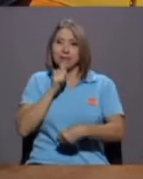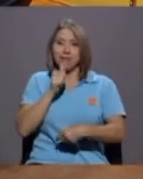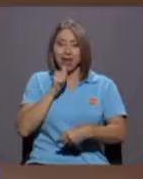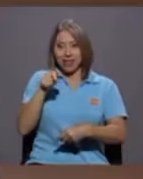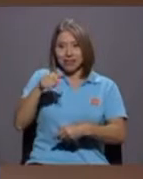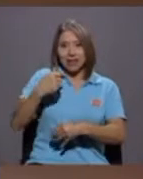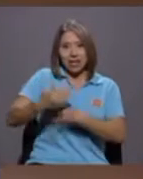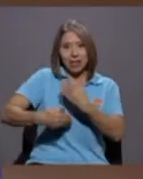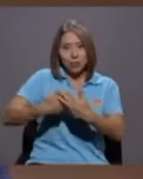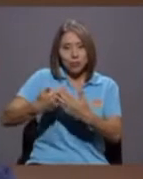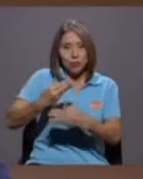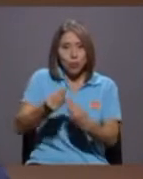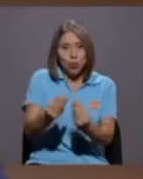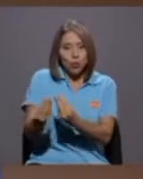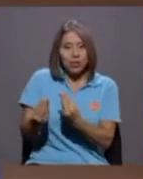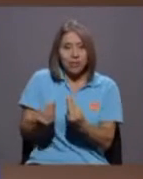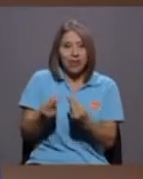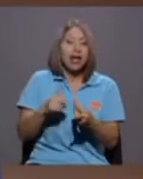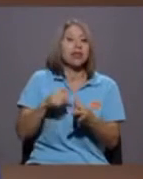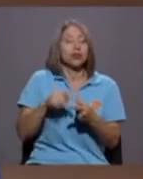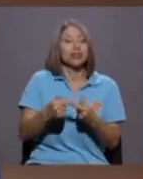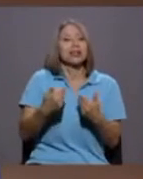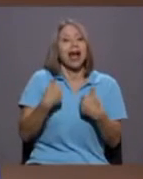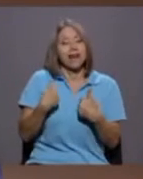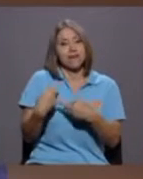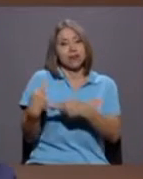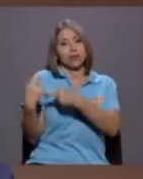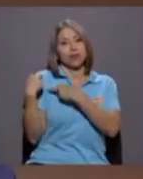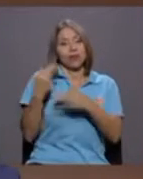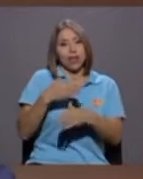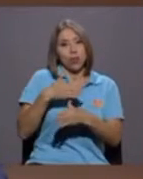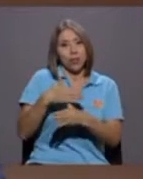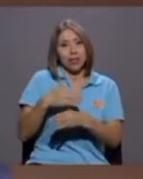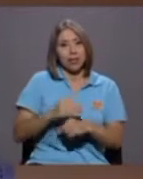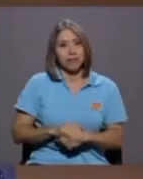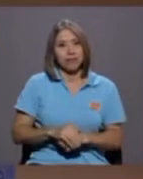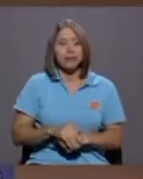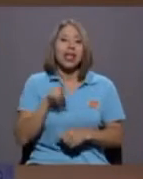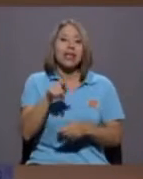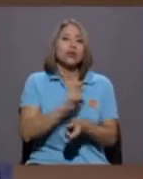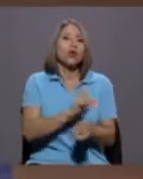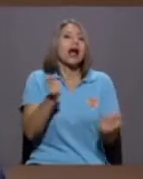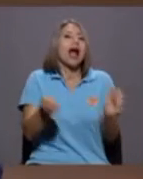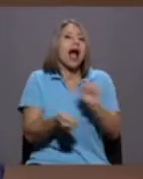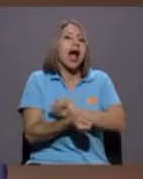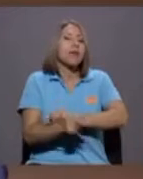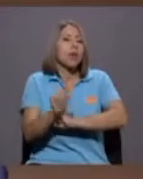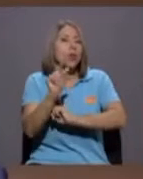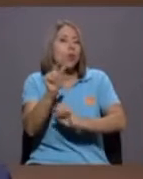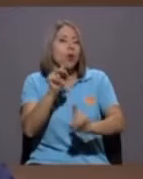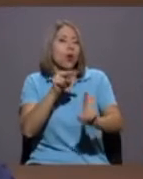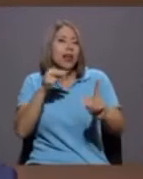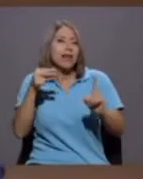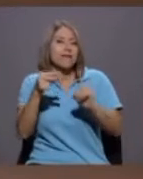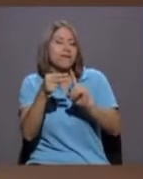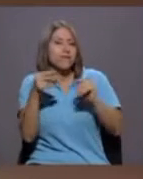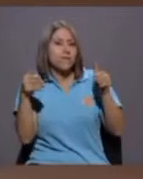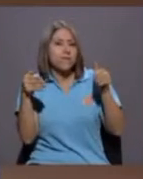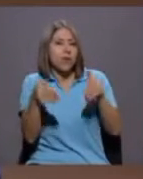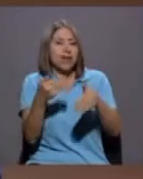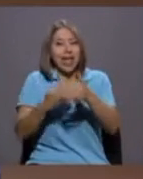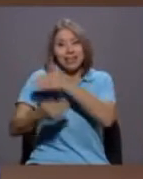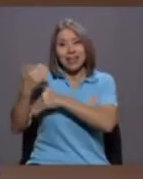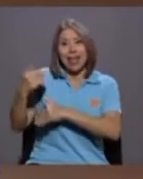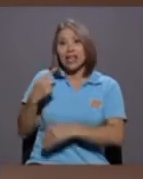productiva. En tal sentido hay una responsabilidad compartida. Esto viene a cambiar un poco el enfoque anterior, que se nos decía que el Estado era el responsable